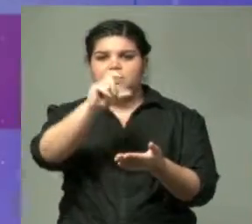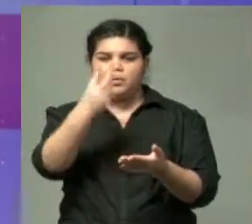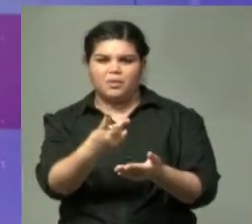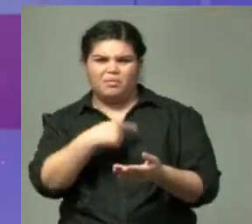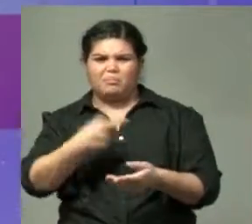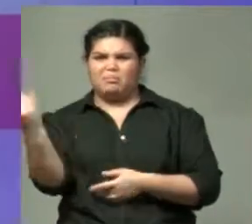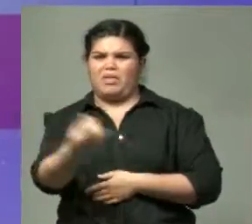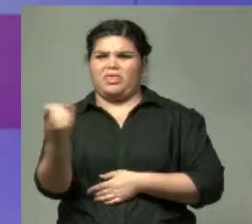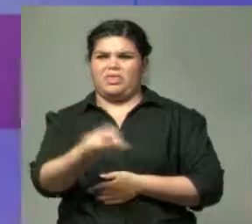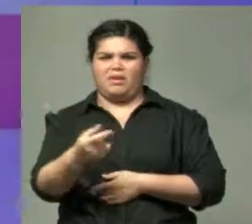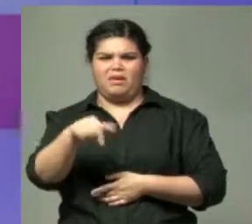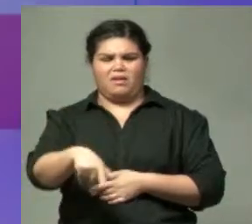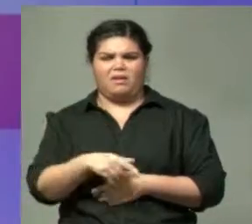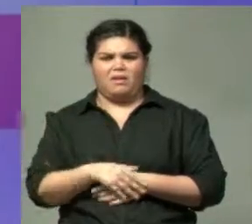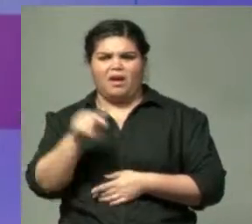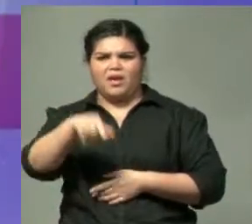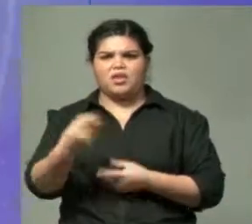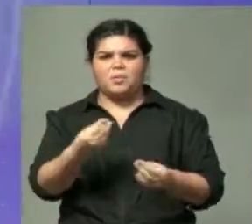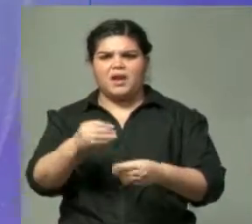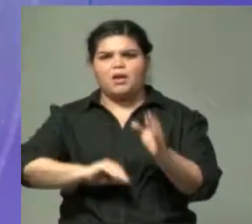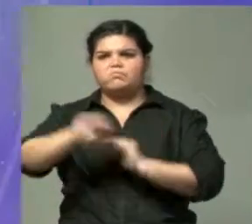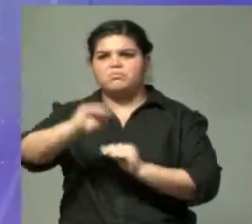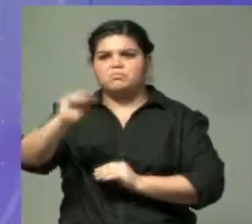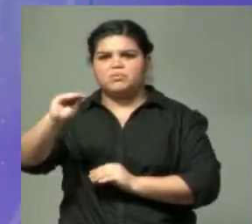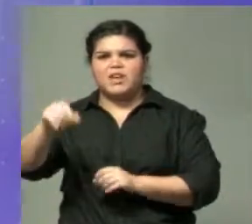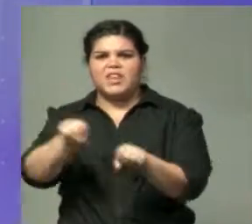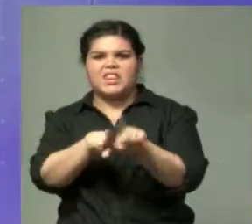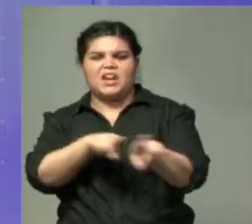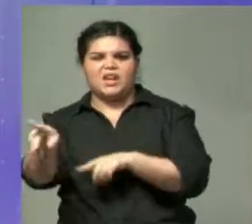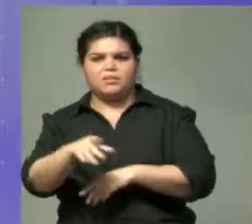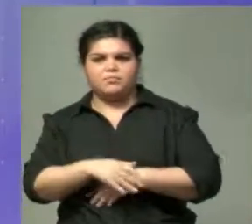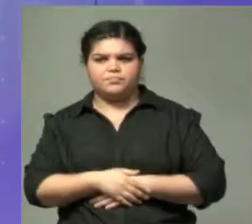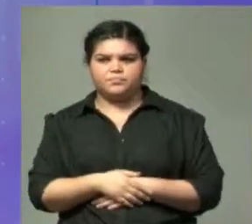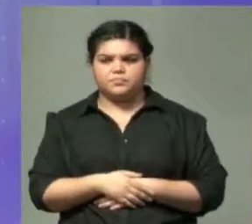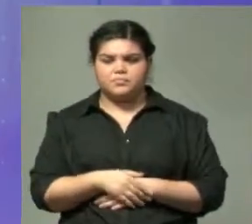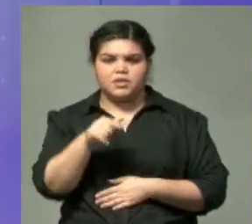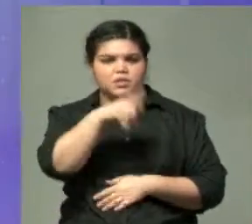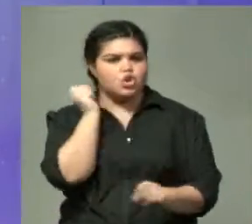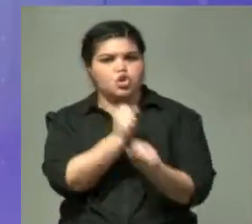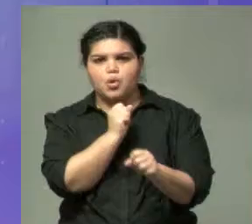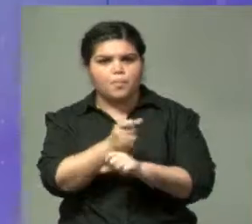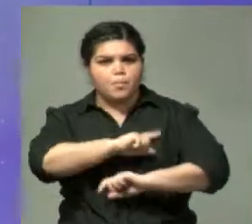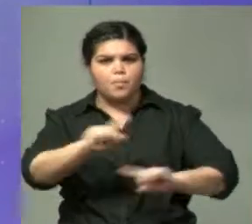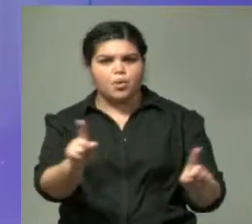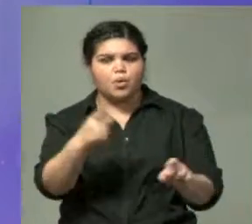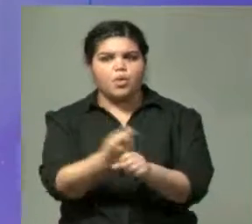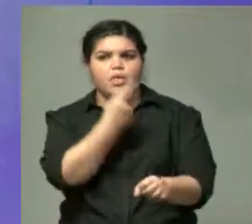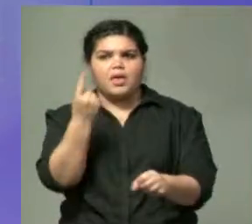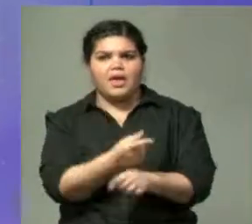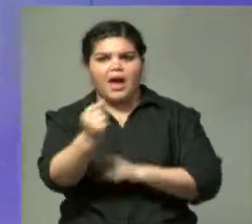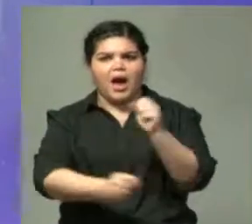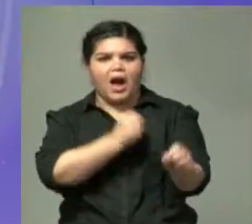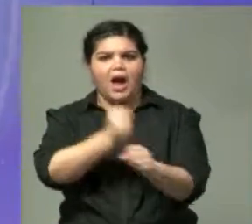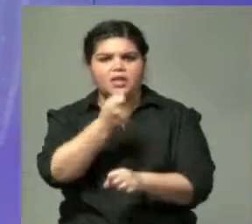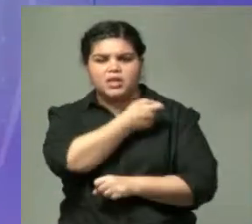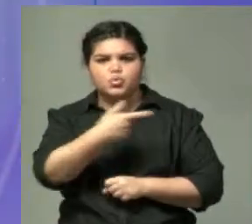dan son unos volantes de mierda para que cargues tu currículum por internet. Tú no puedes trabajar hasta que no te haya prometido pagarte el